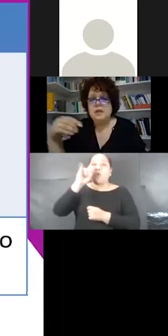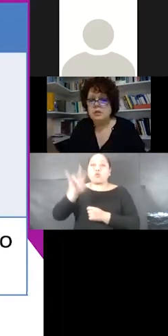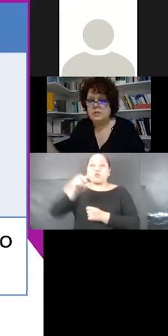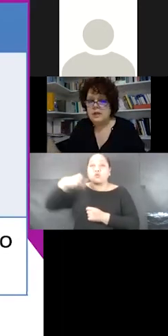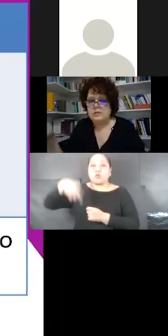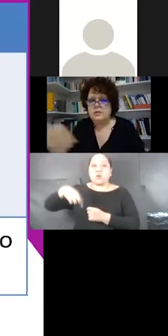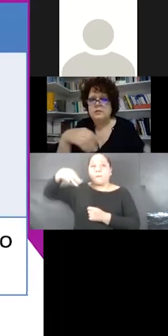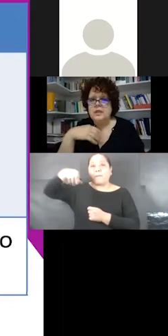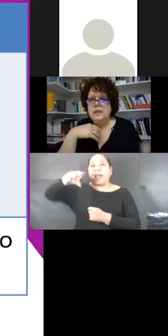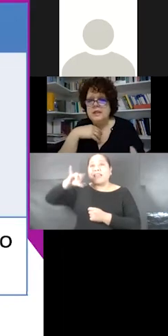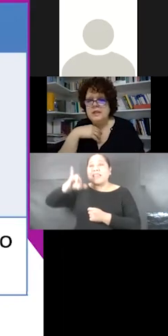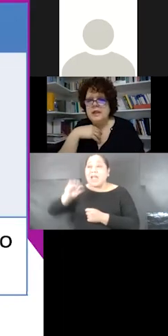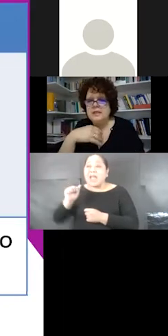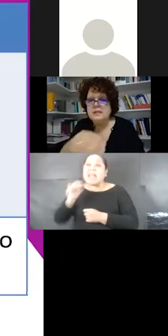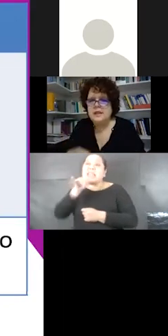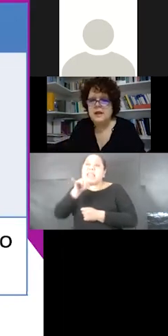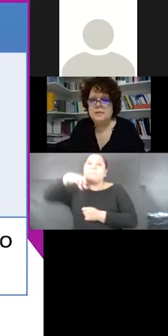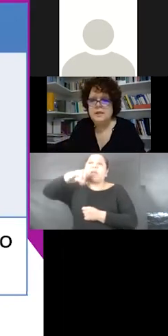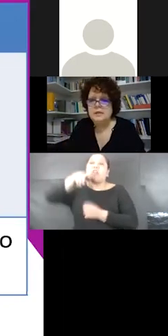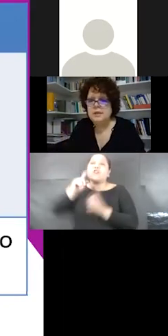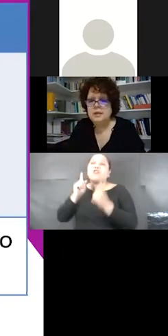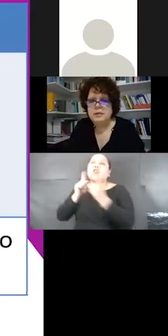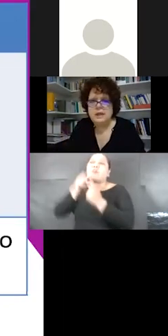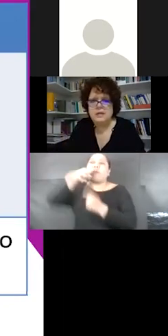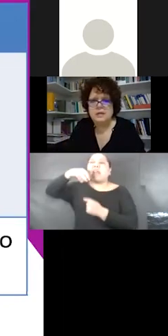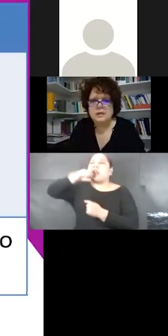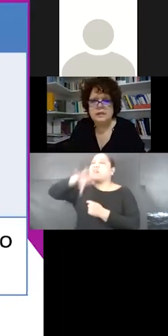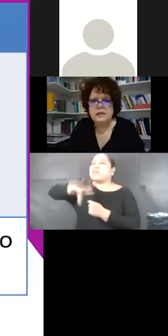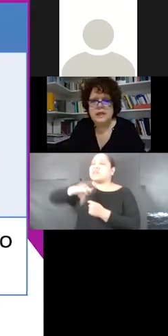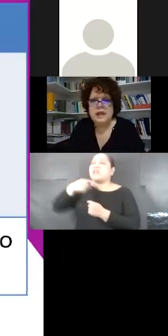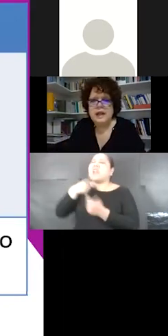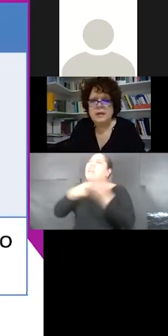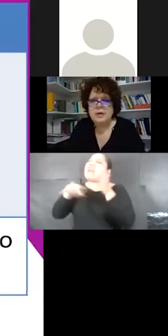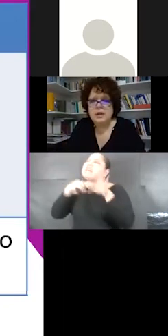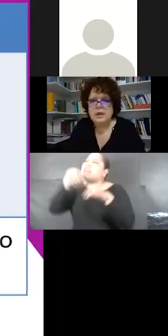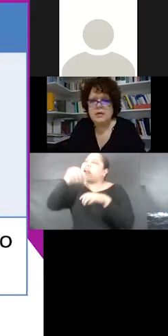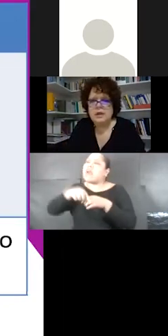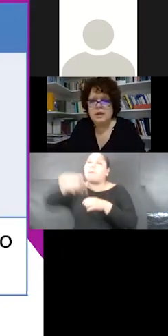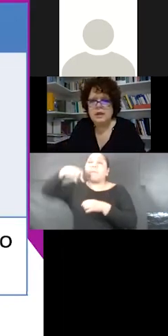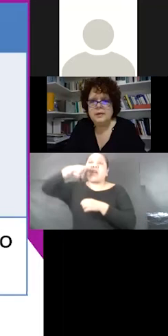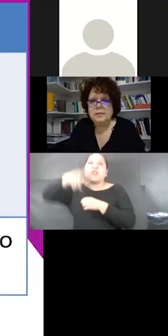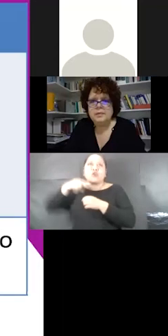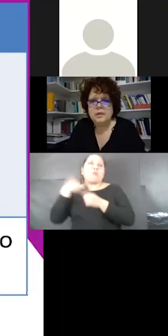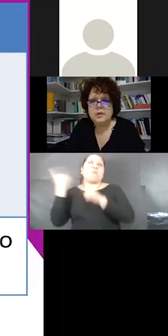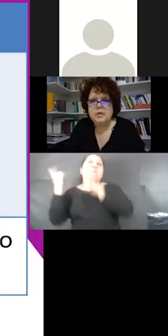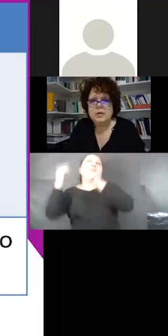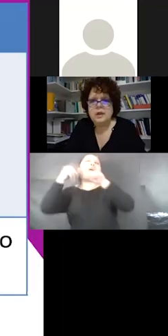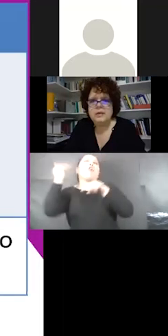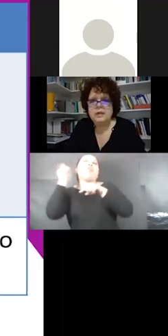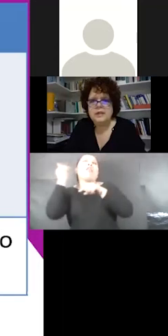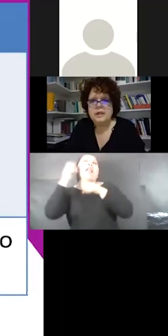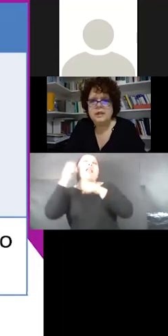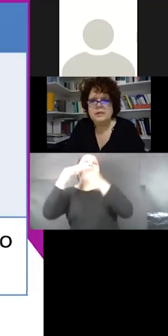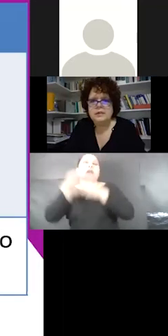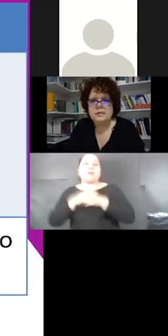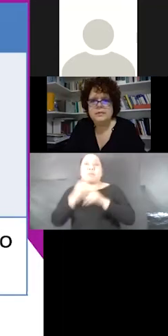Pedro se encontraron, ¿no? María le dice, ¿qué haces acá? Pedro, vengo del mercado. En cambio, con la lengua